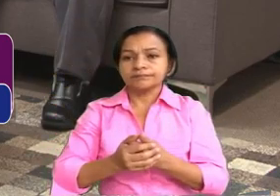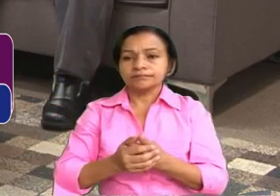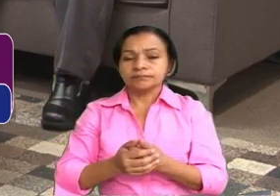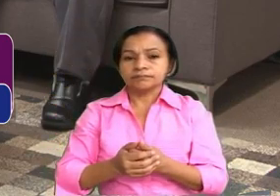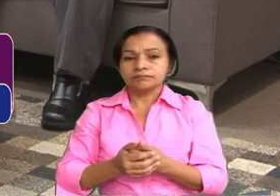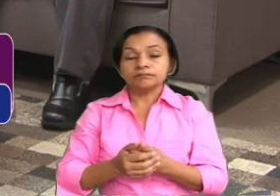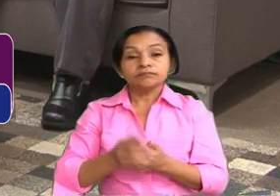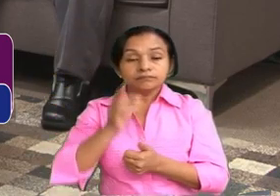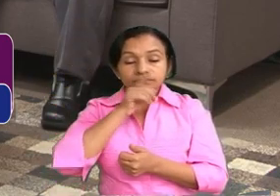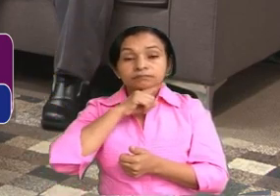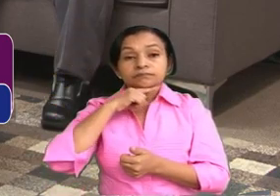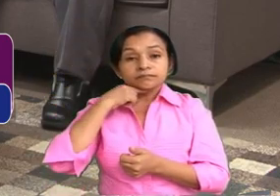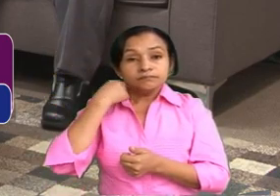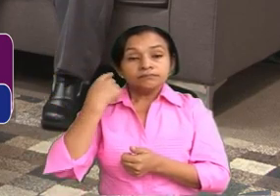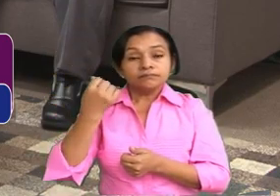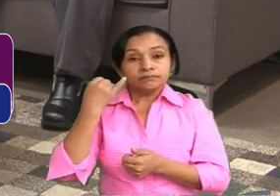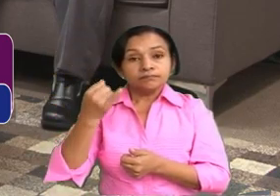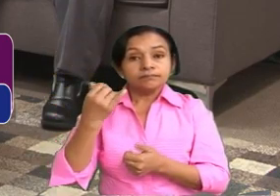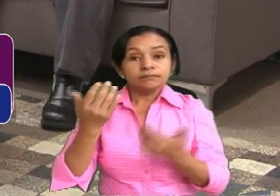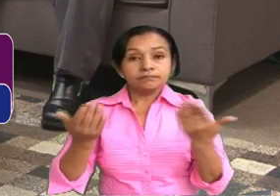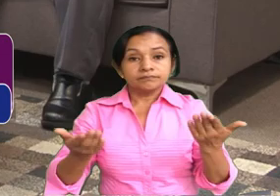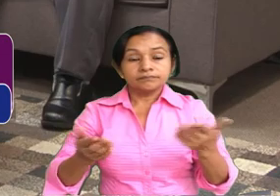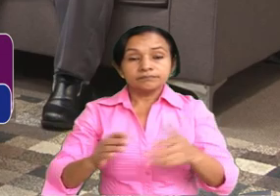Definitivamente que así es, porque